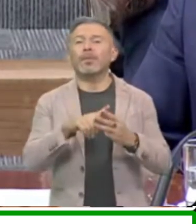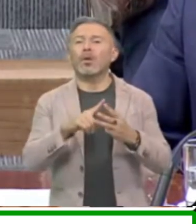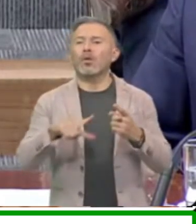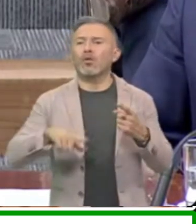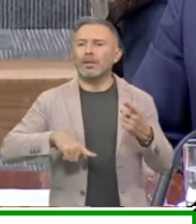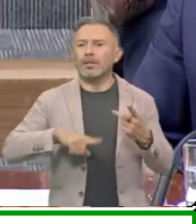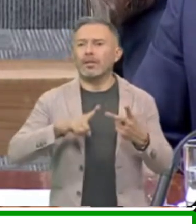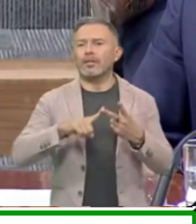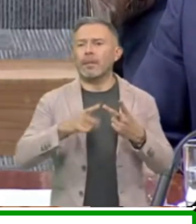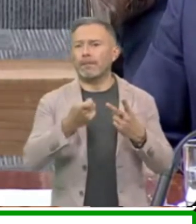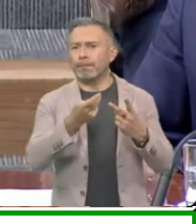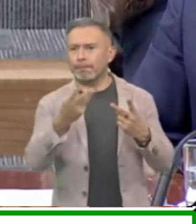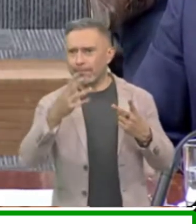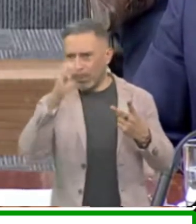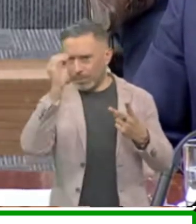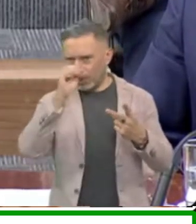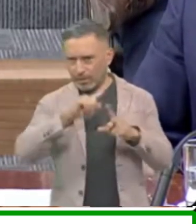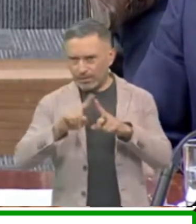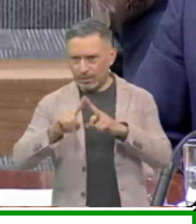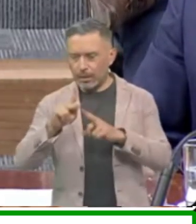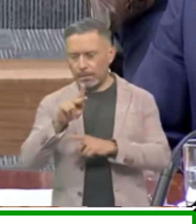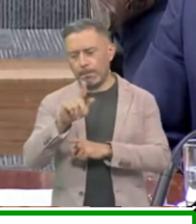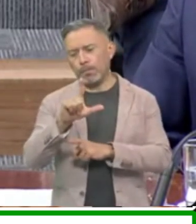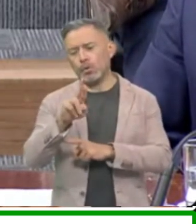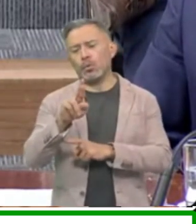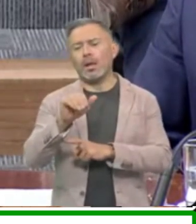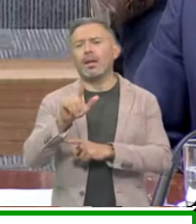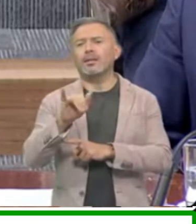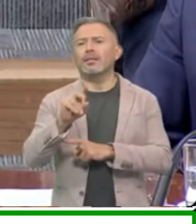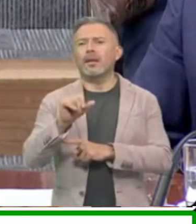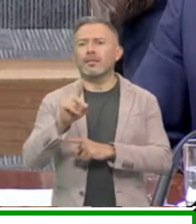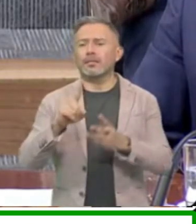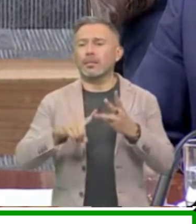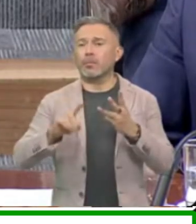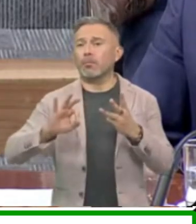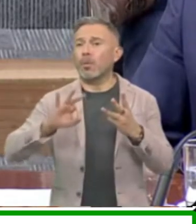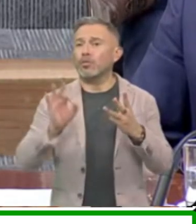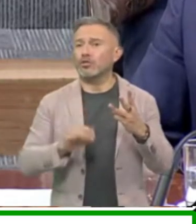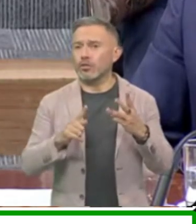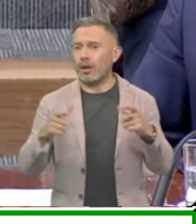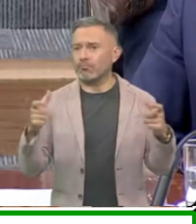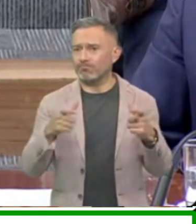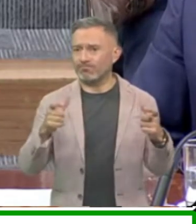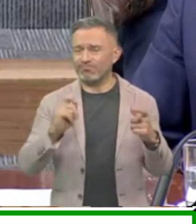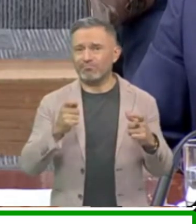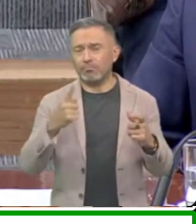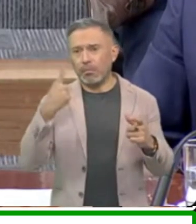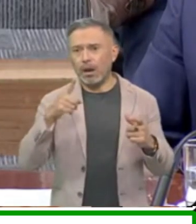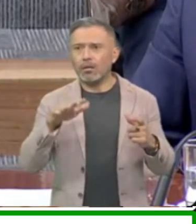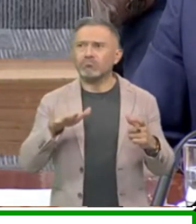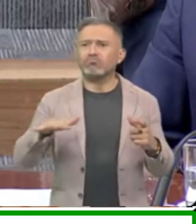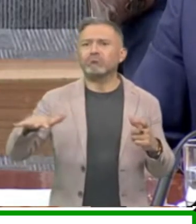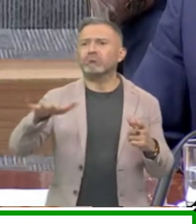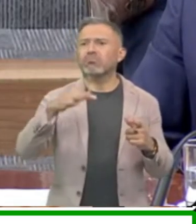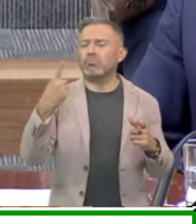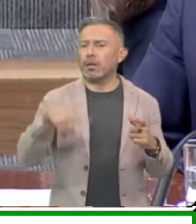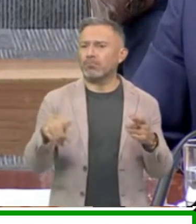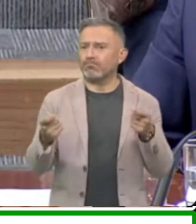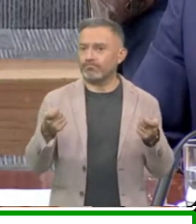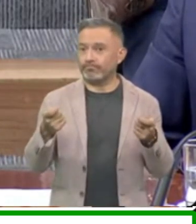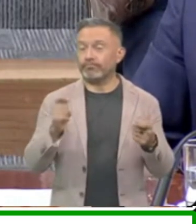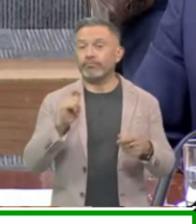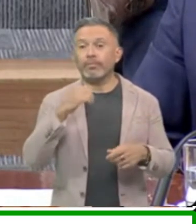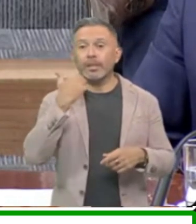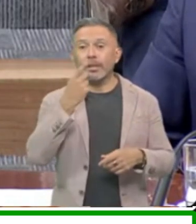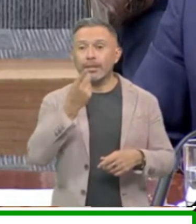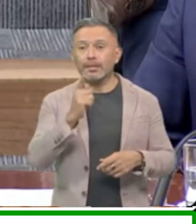y proporcionalidad, son los que tratan de generar la mayor aproximación de la voluntad popular. Es decir,